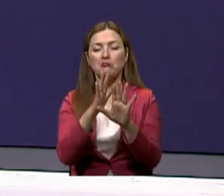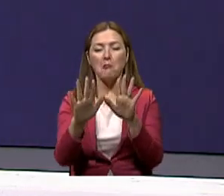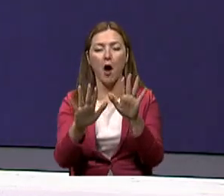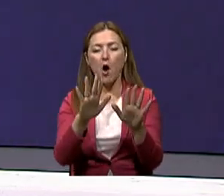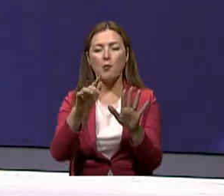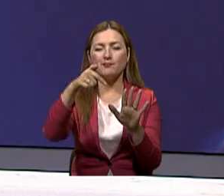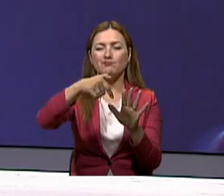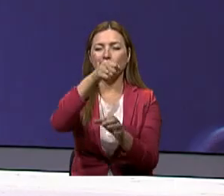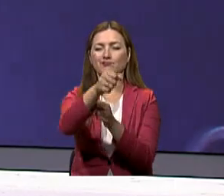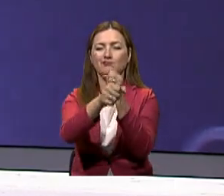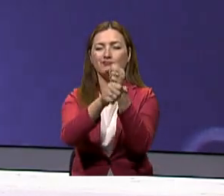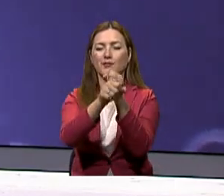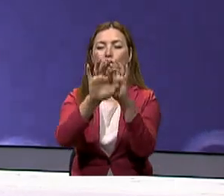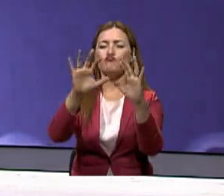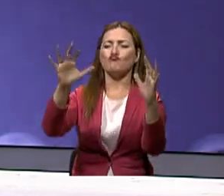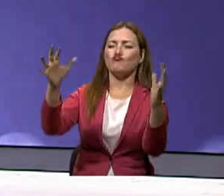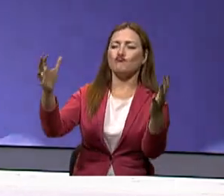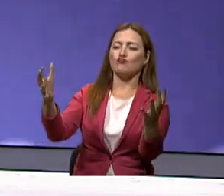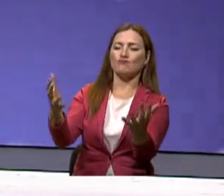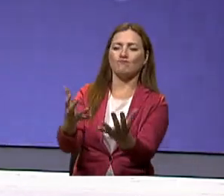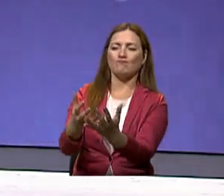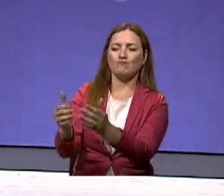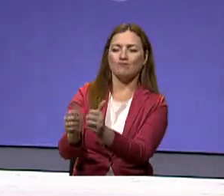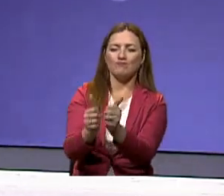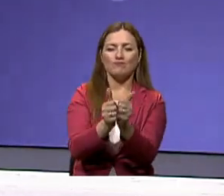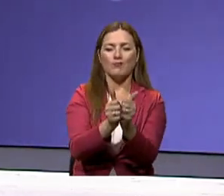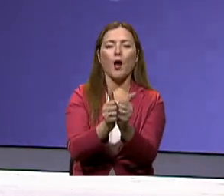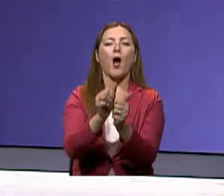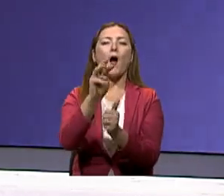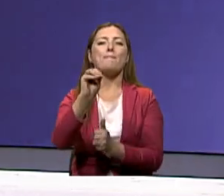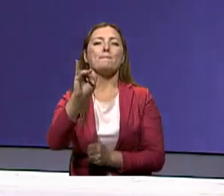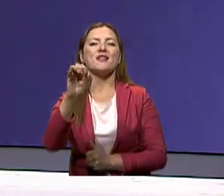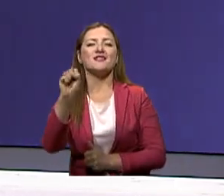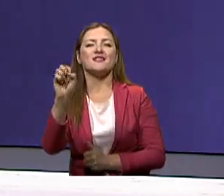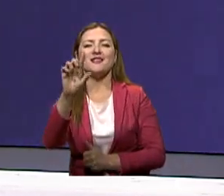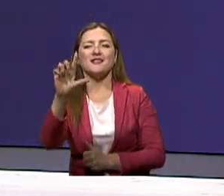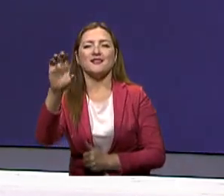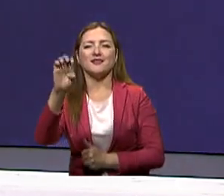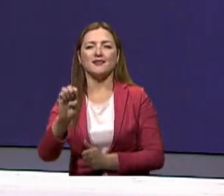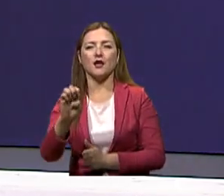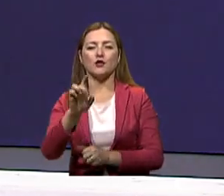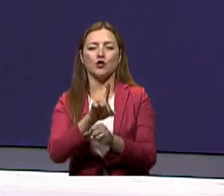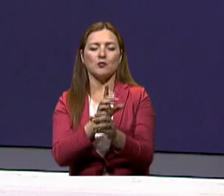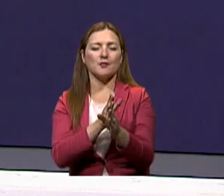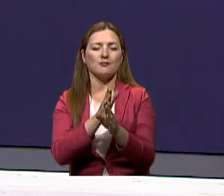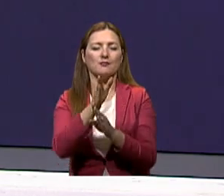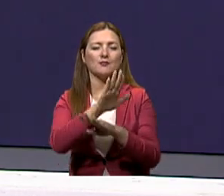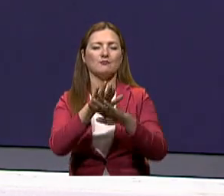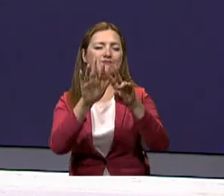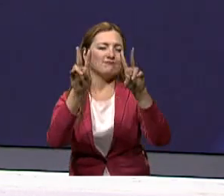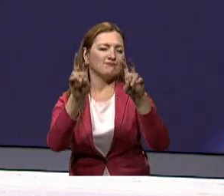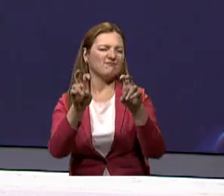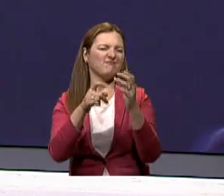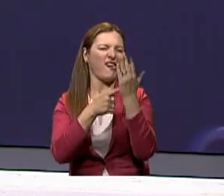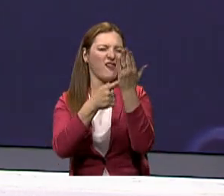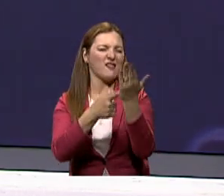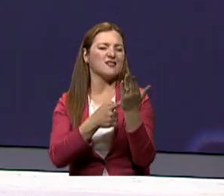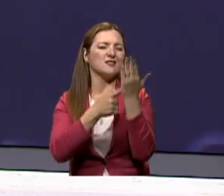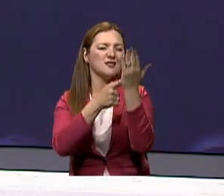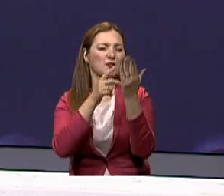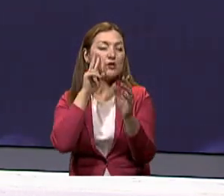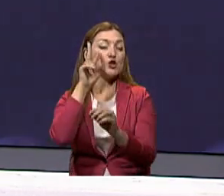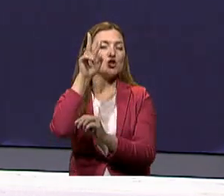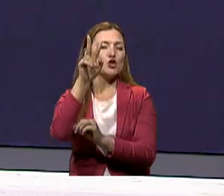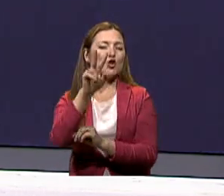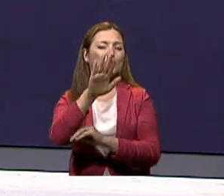este año en todo el planeta. Hoy, junto a Michelle Villasís, expertos en el tema, hablaremos sobre este importante tema de salud desde la visión